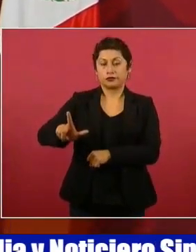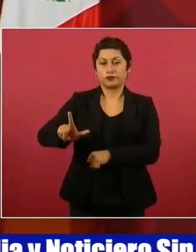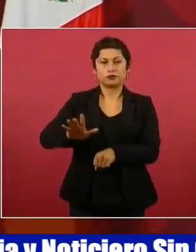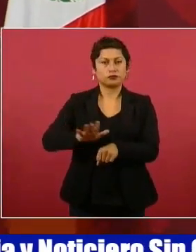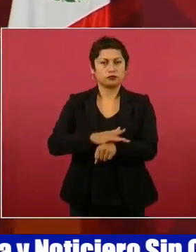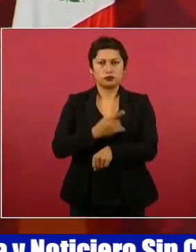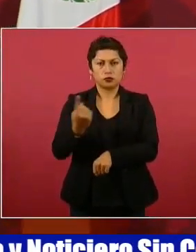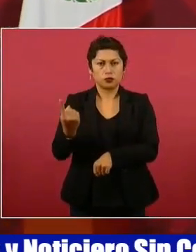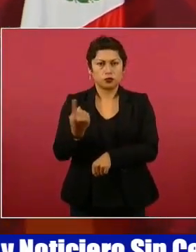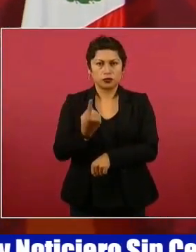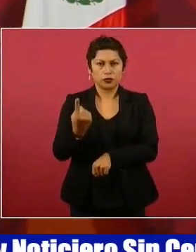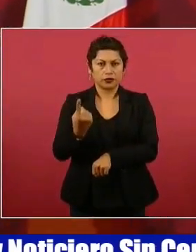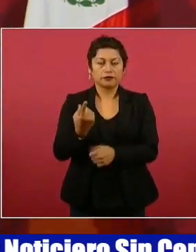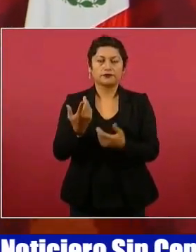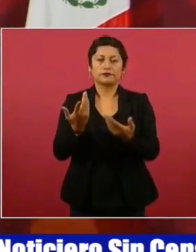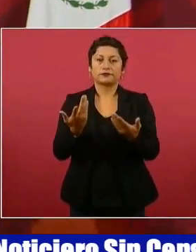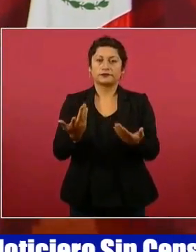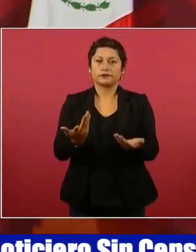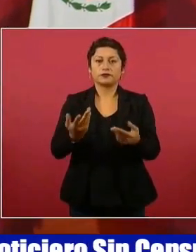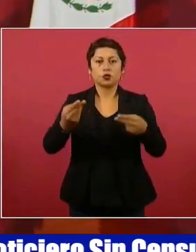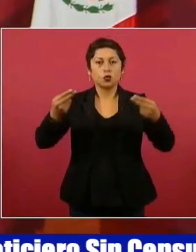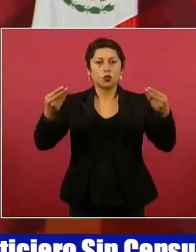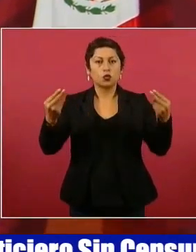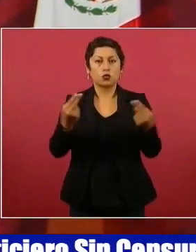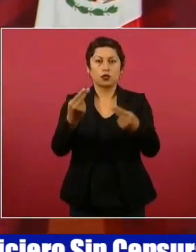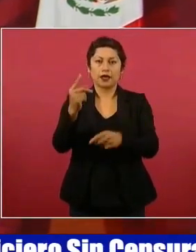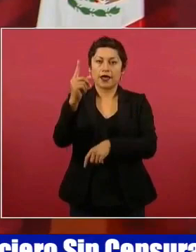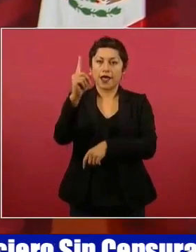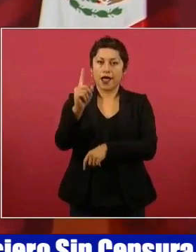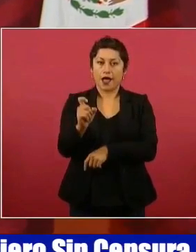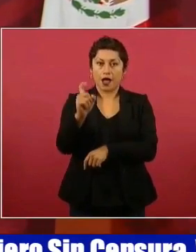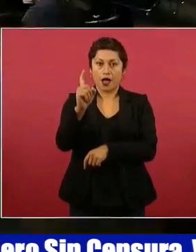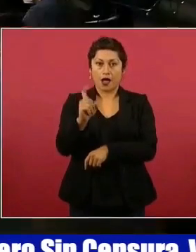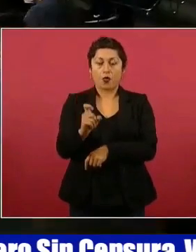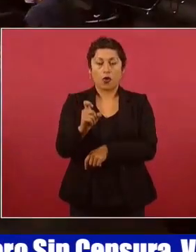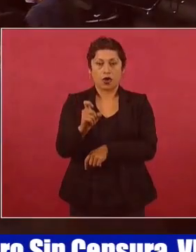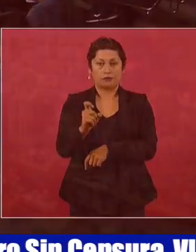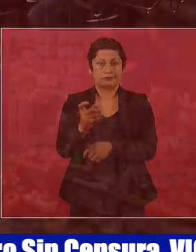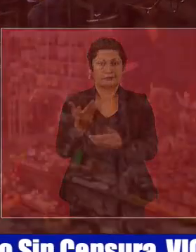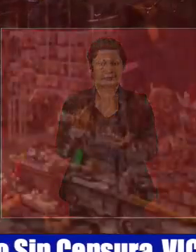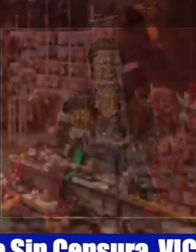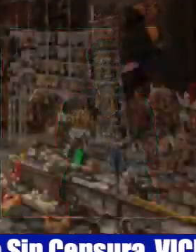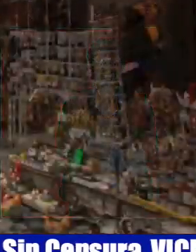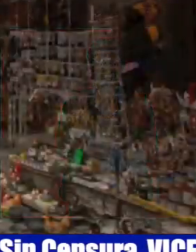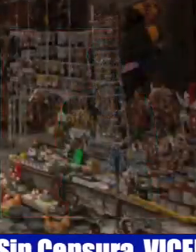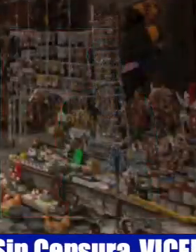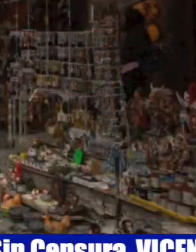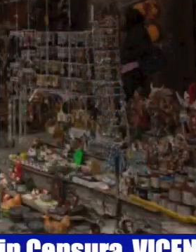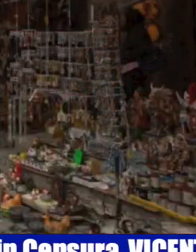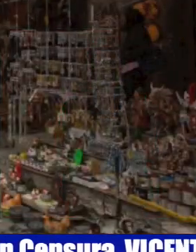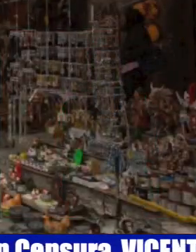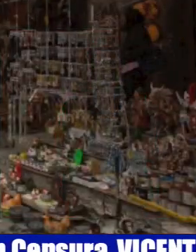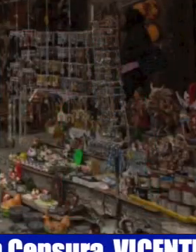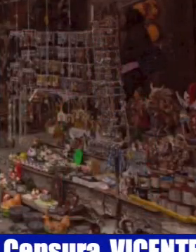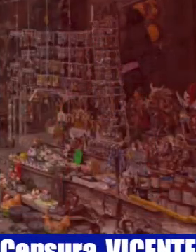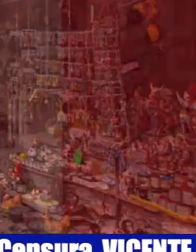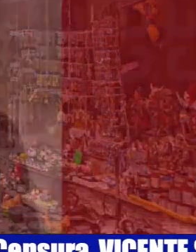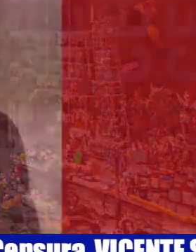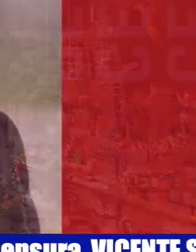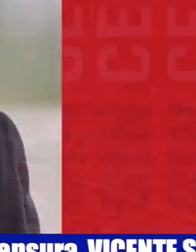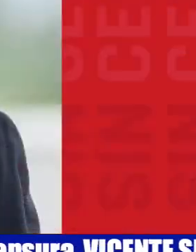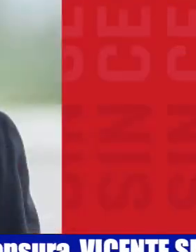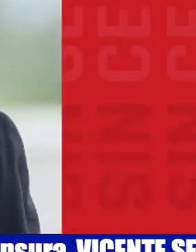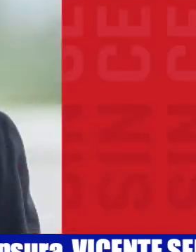poder mediático ni siquiera debería ponerse en duda en un país en el que una televisora fue capaz de fabricar un presidente. Pero el cisma